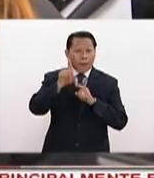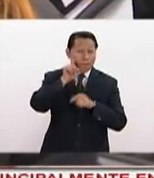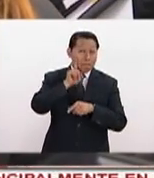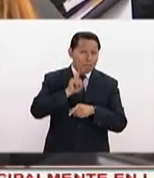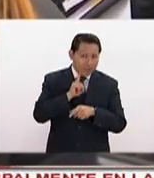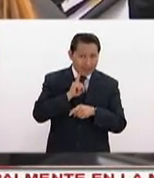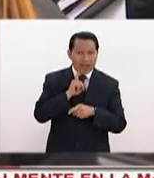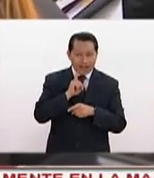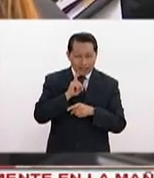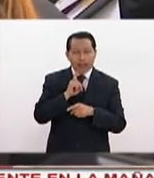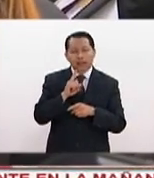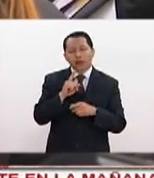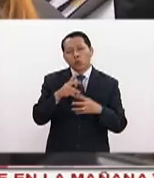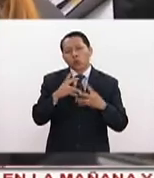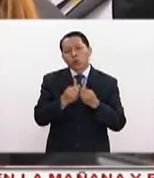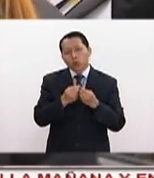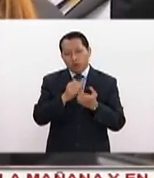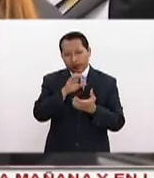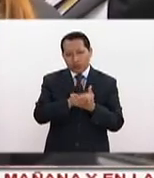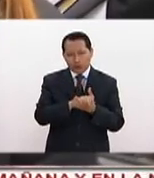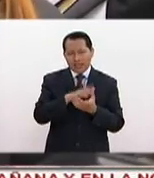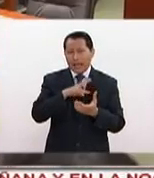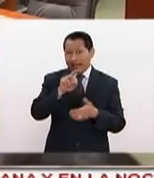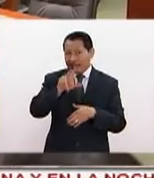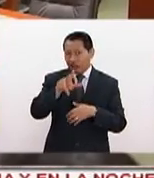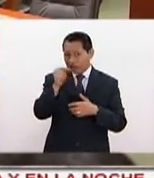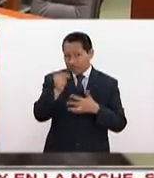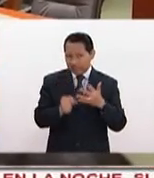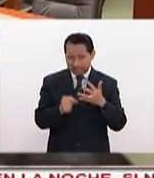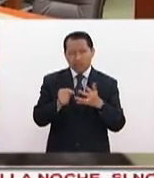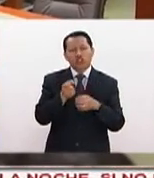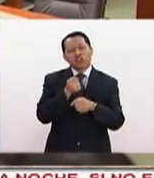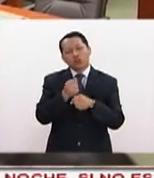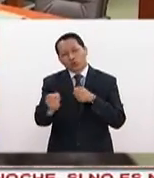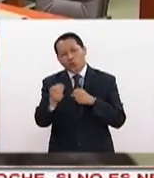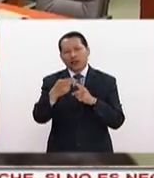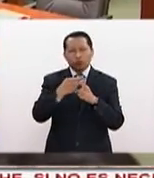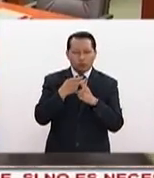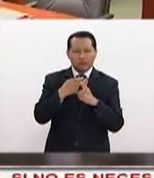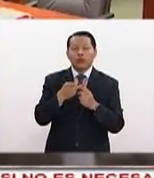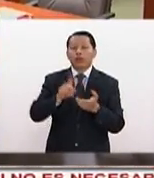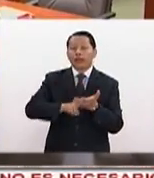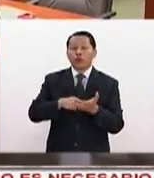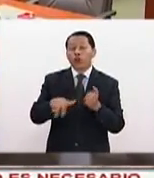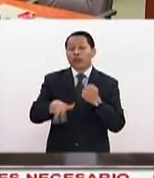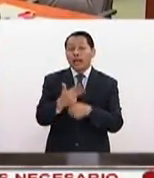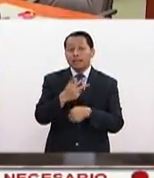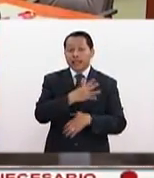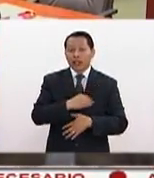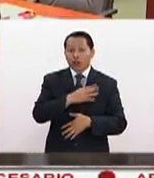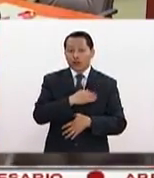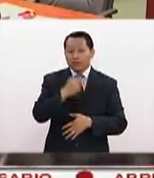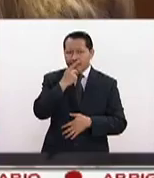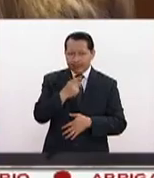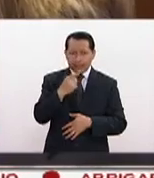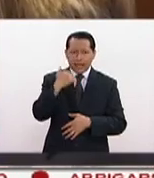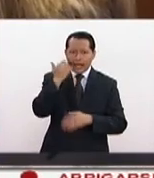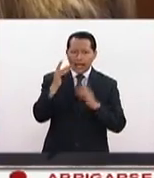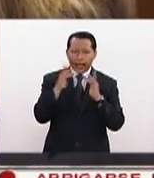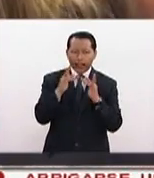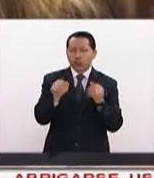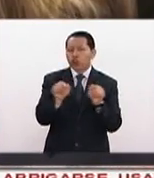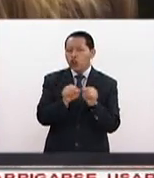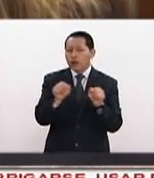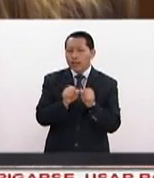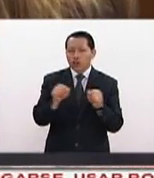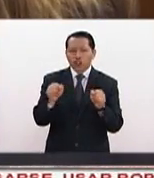Tropin, quien junto a su esposa enfrenta 38 cargos, entre ellos tortura y secuestro sobre sus 13 hijos, dijo que intentó contactarse con sus sobrinos